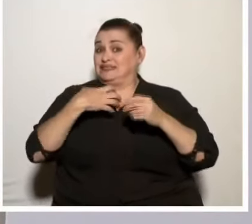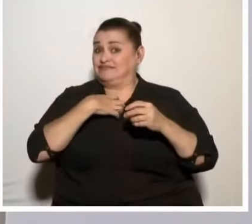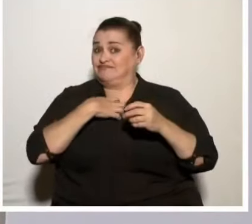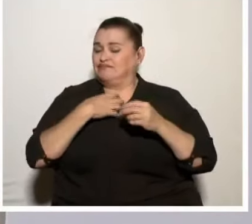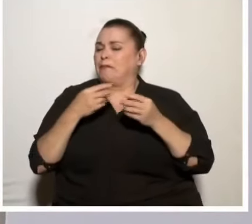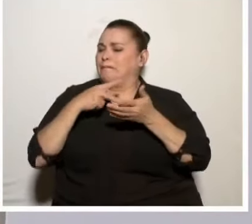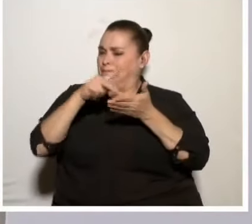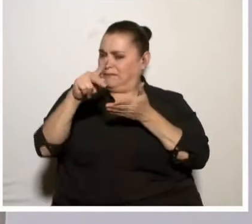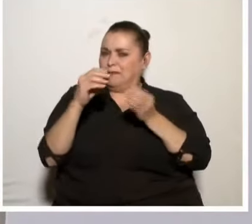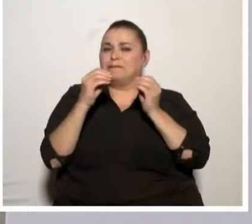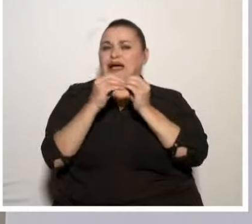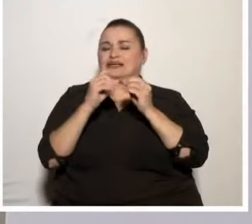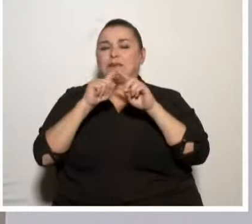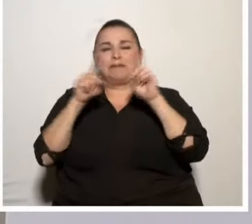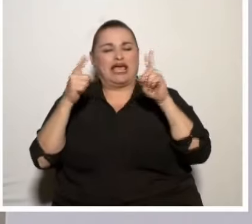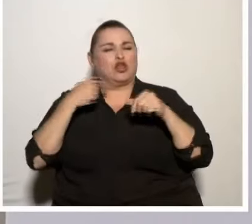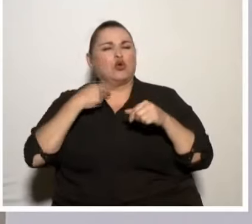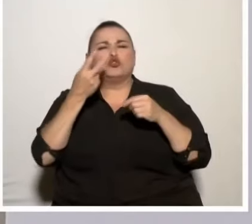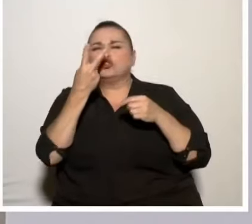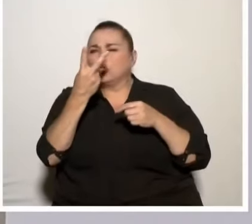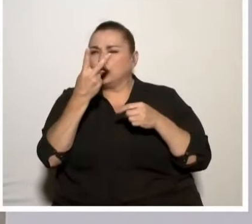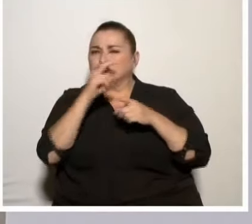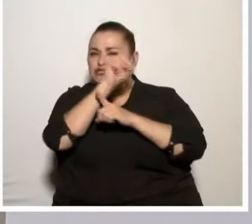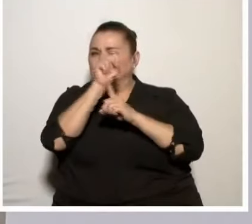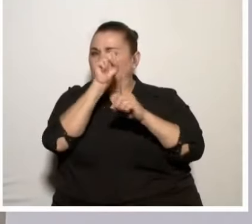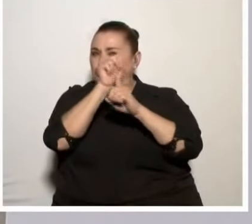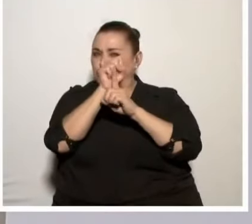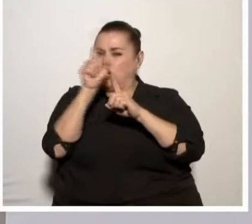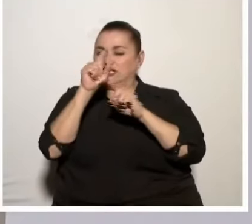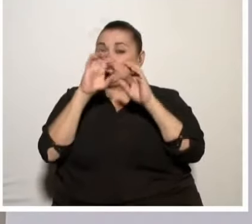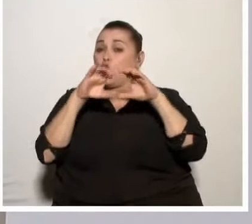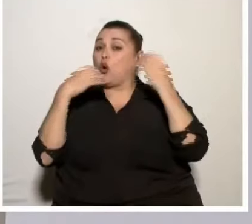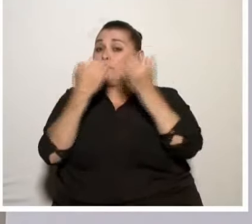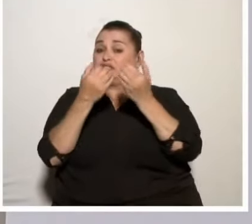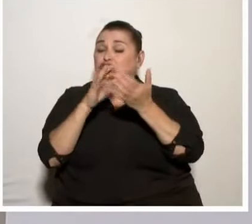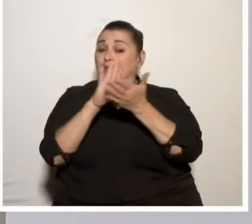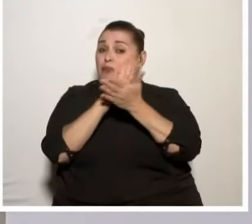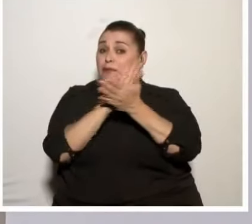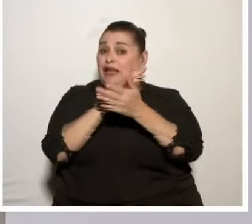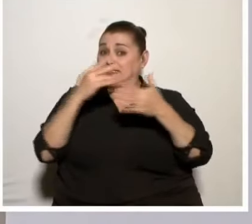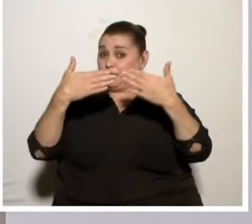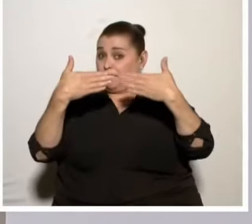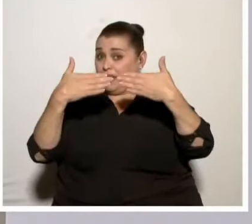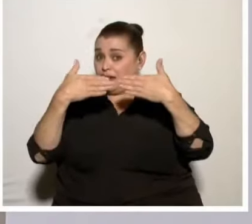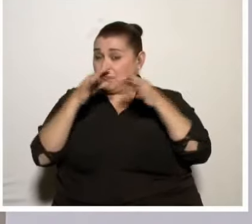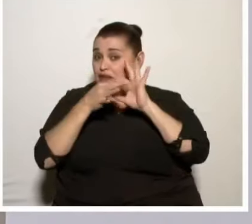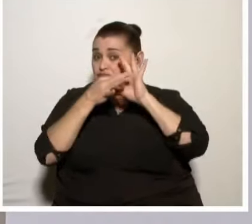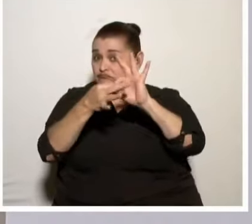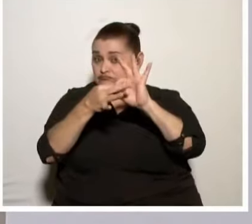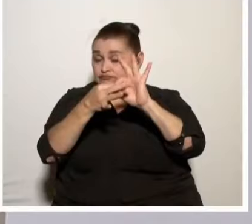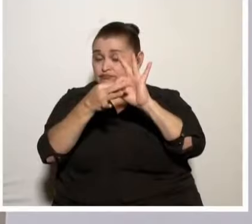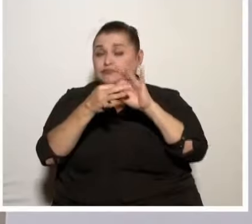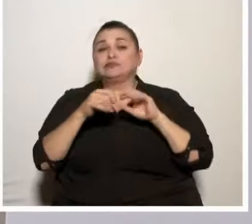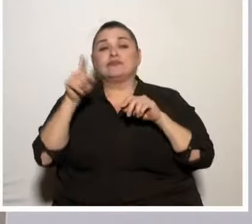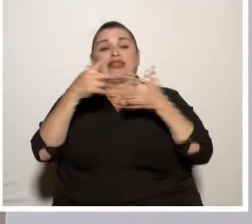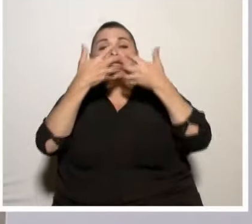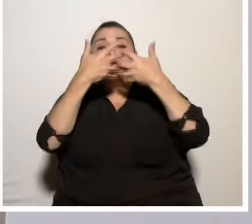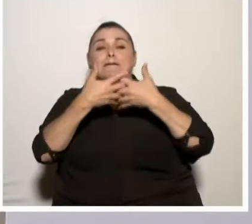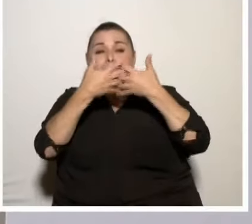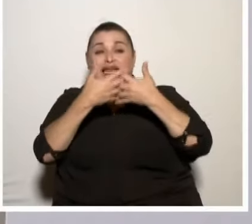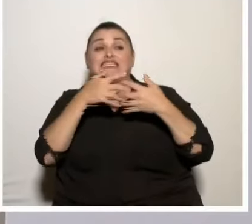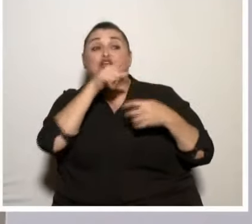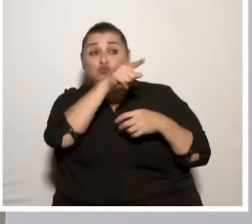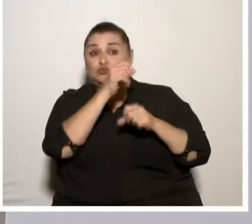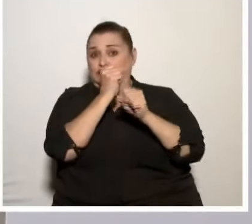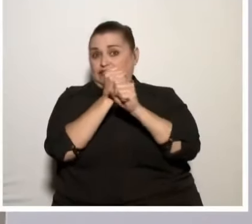Sin embargo, dos casos muy sonados en la Comisión de Papeles de Panamá tenía que ver con una de las empresas en las cuales